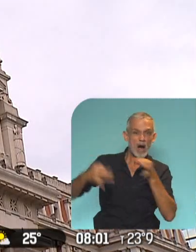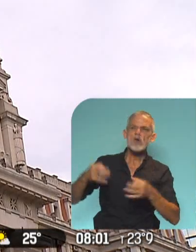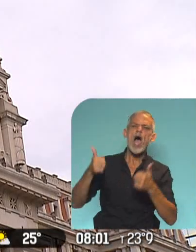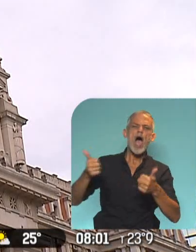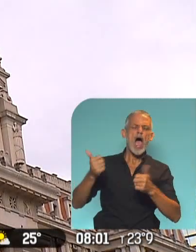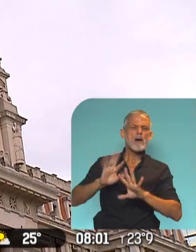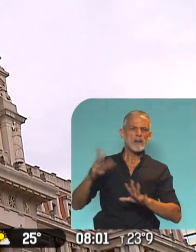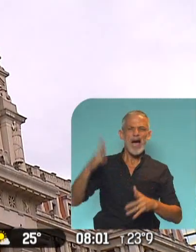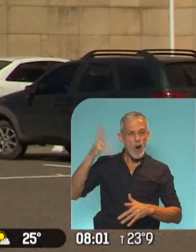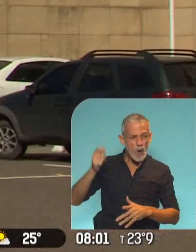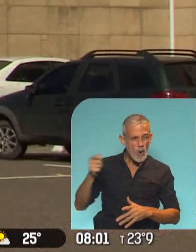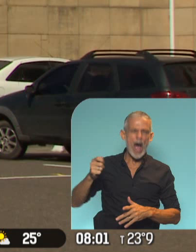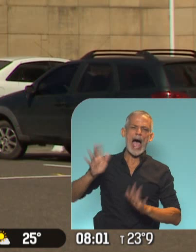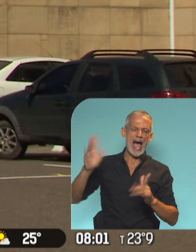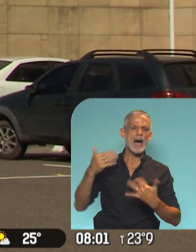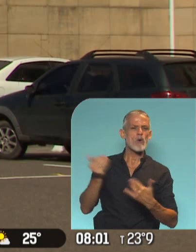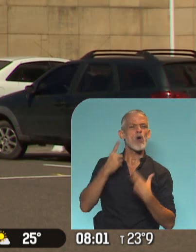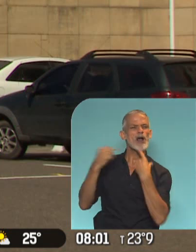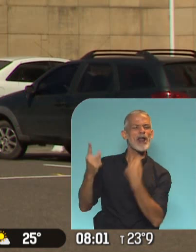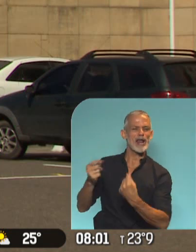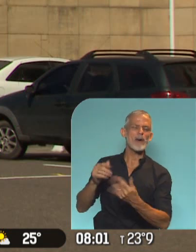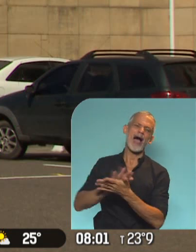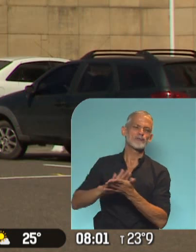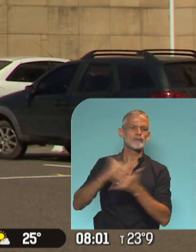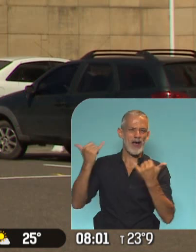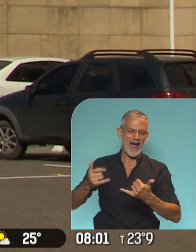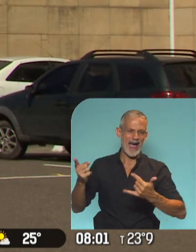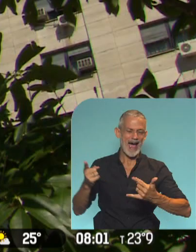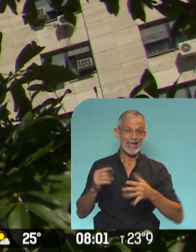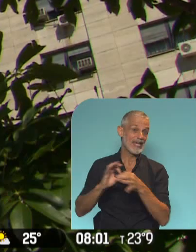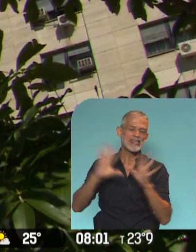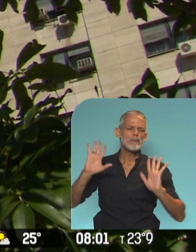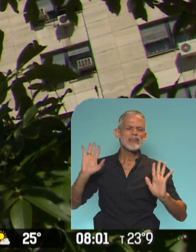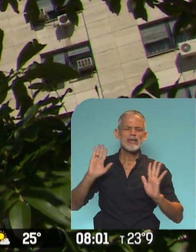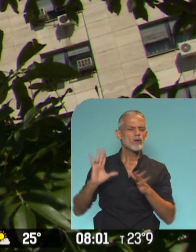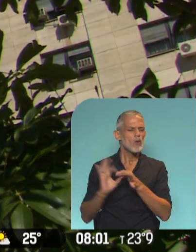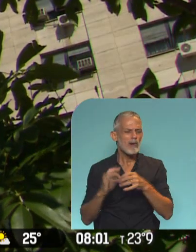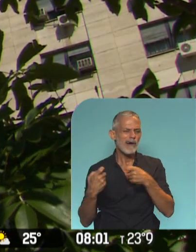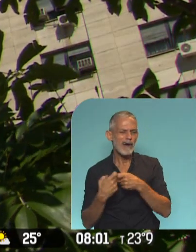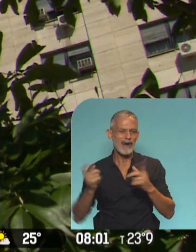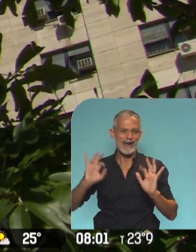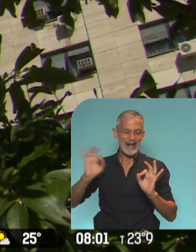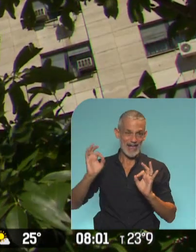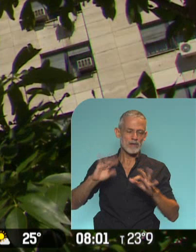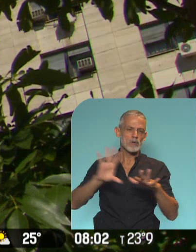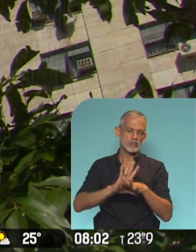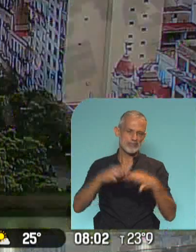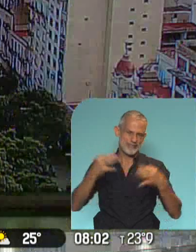el lugar donde tiene que ir a reclamar y donde le van a resolver un conflicto, en forma independiente, en forma eficaz y en forma